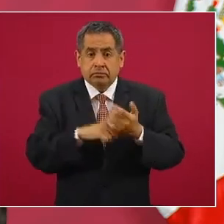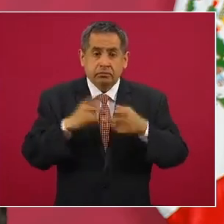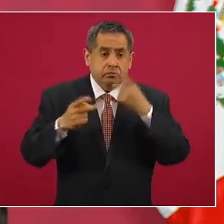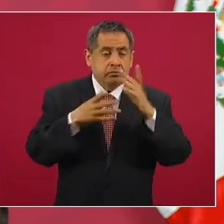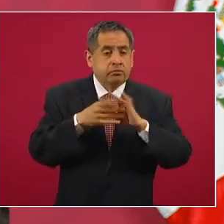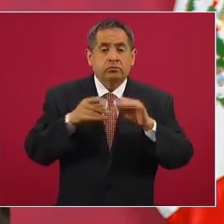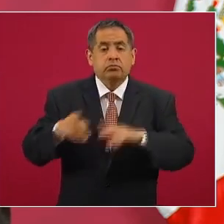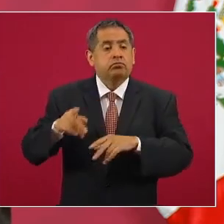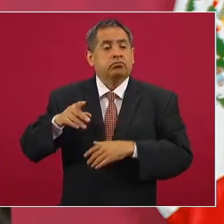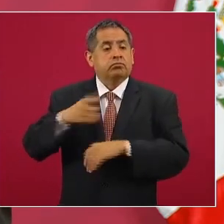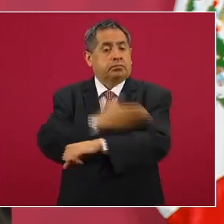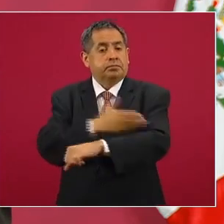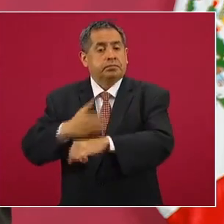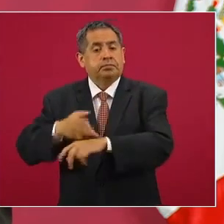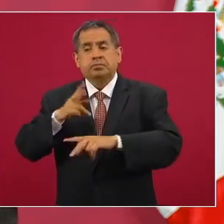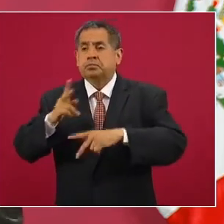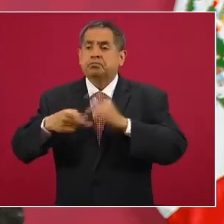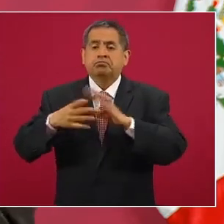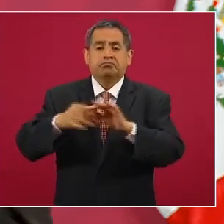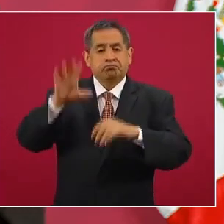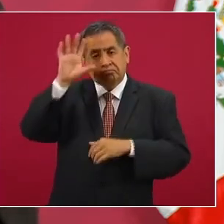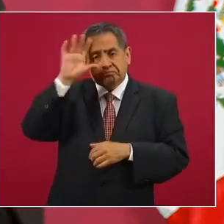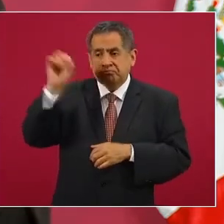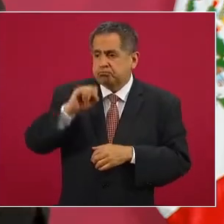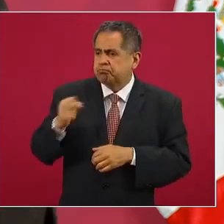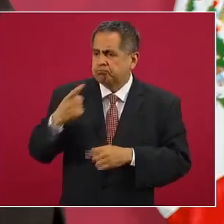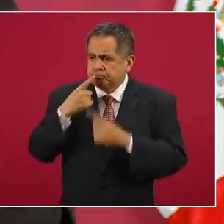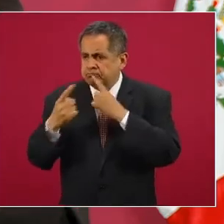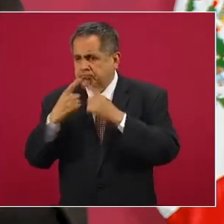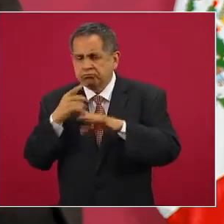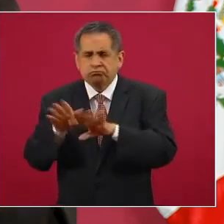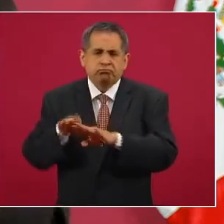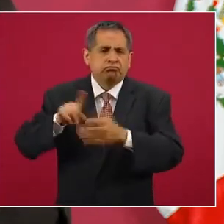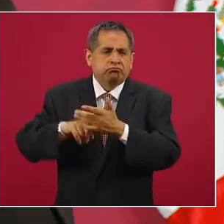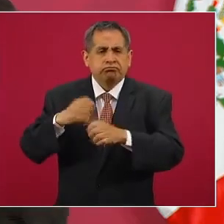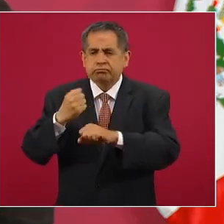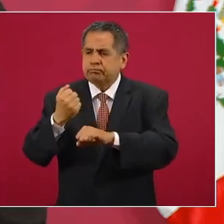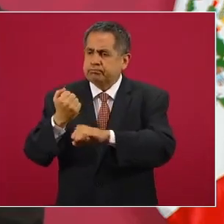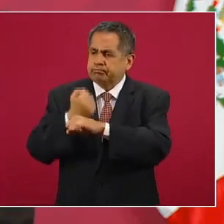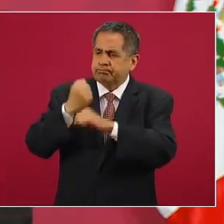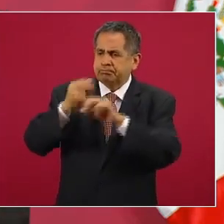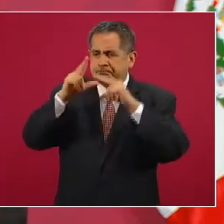presidente Madero con Zapata, estaban